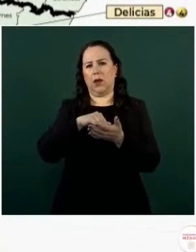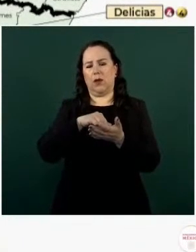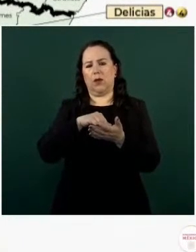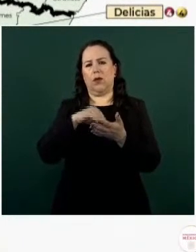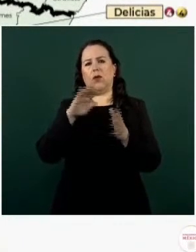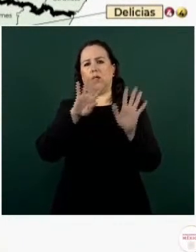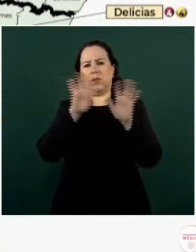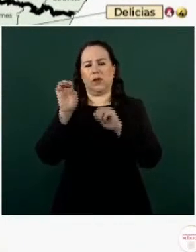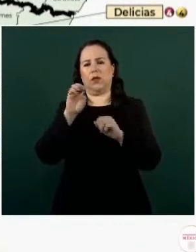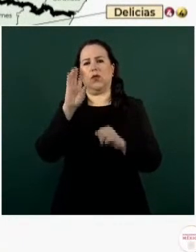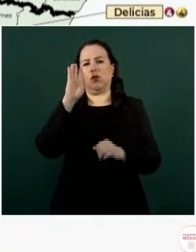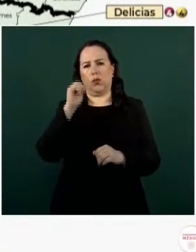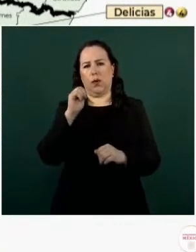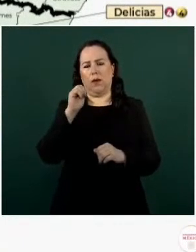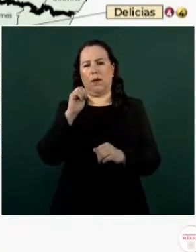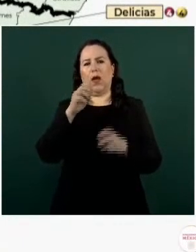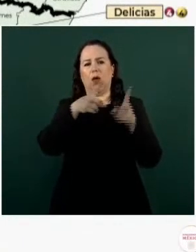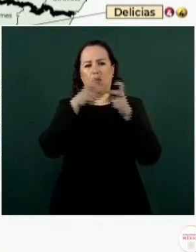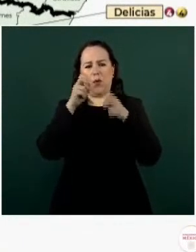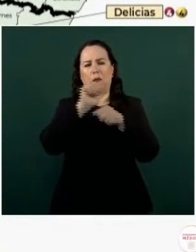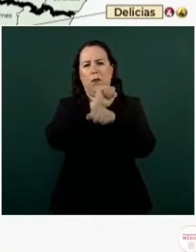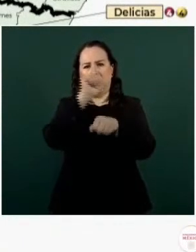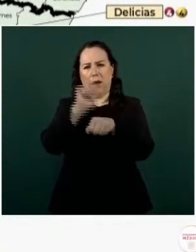16.919, robo a vehículos, robo a negocio